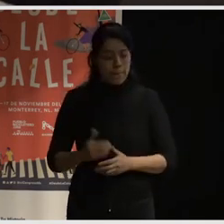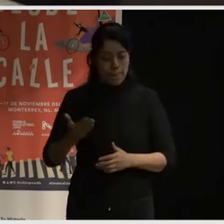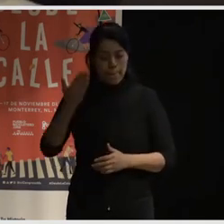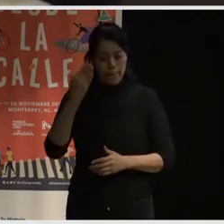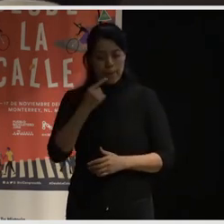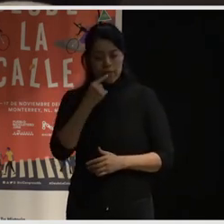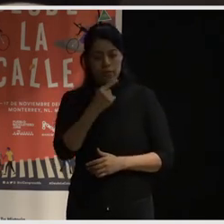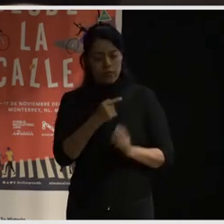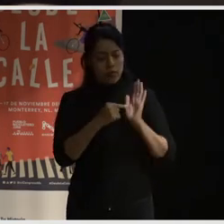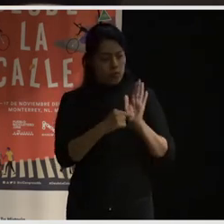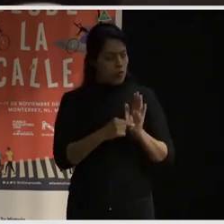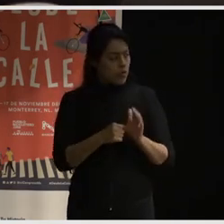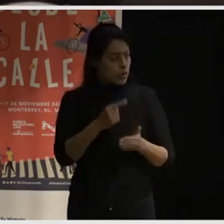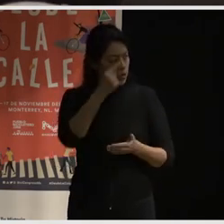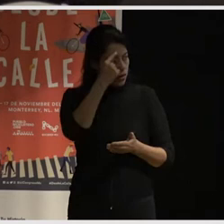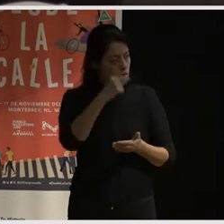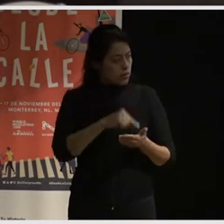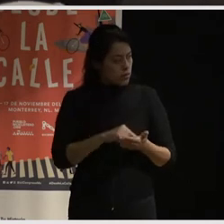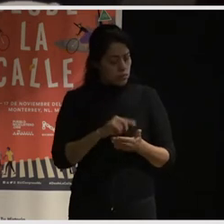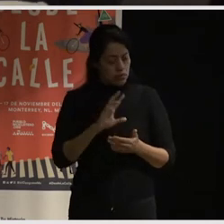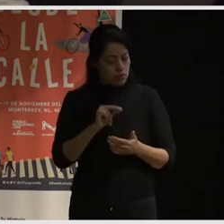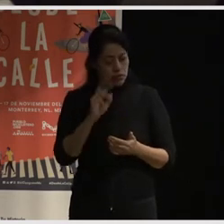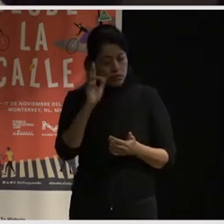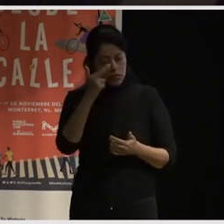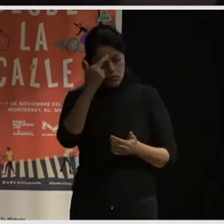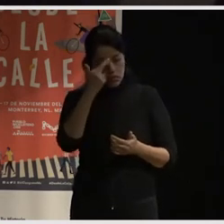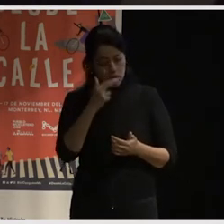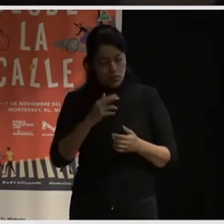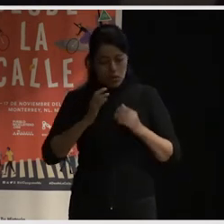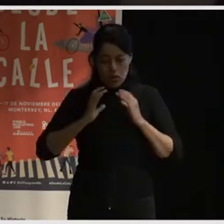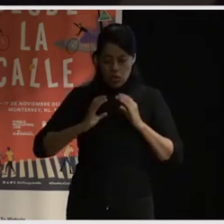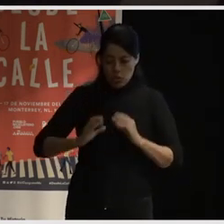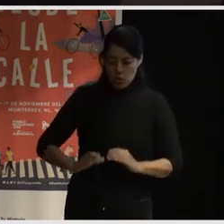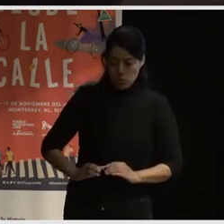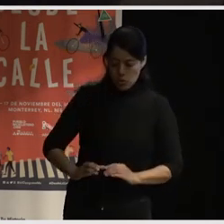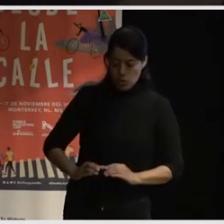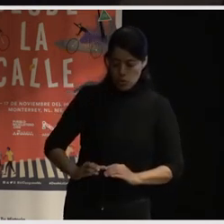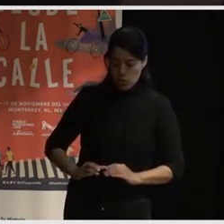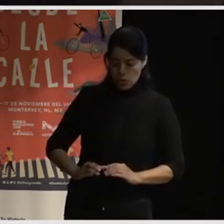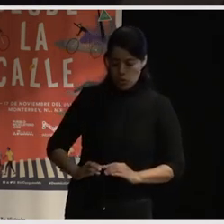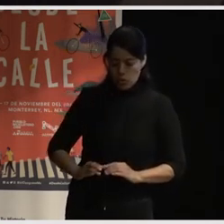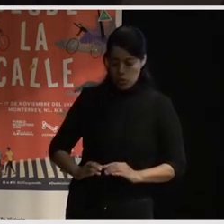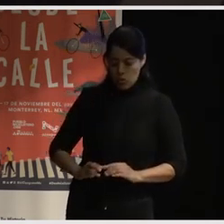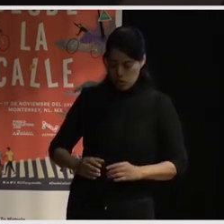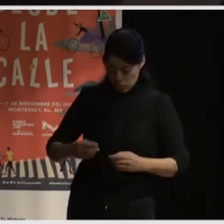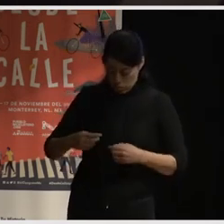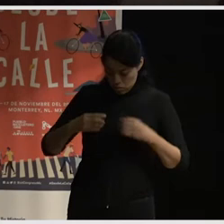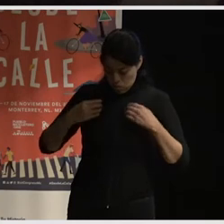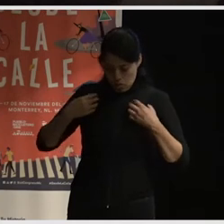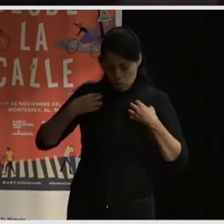sí estaba creo si mal no me acuerdo un cuerpo humano con los diferentes órganos afectados